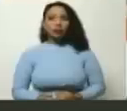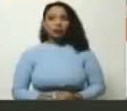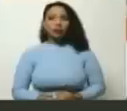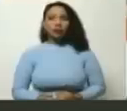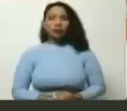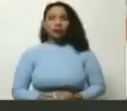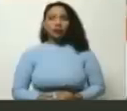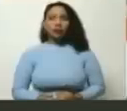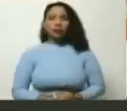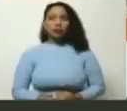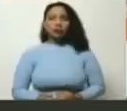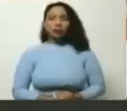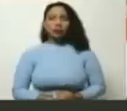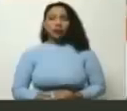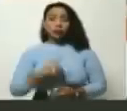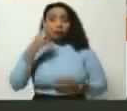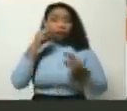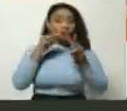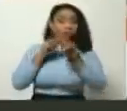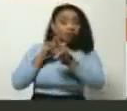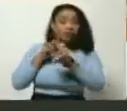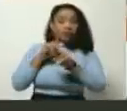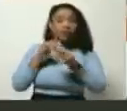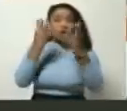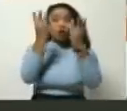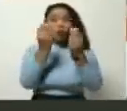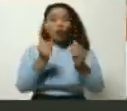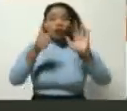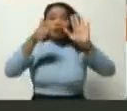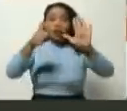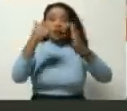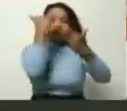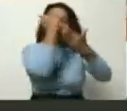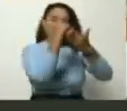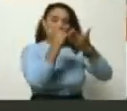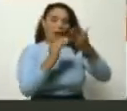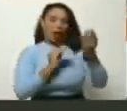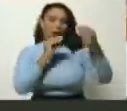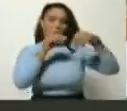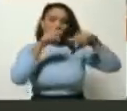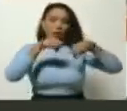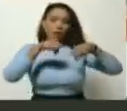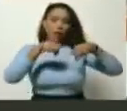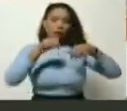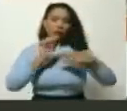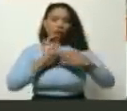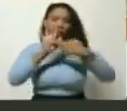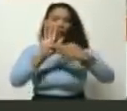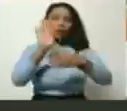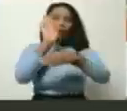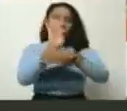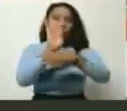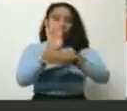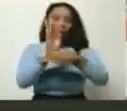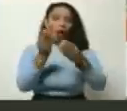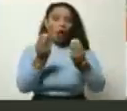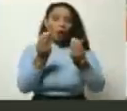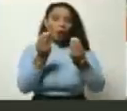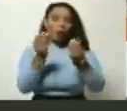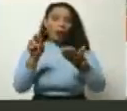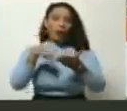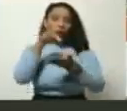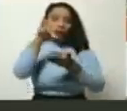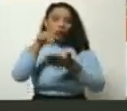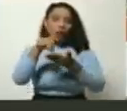De conformidad con lo previsto en el numeral 6 de la agenda convenida, referido a la protección de la economía nacional